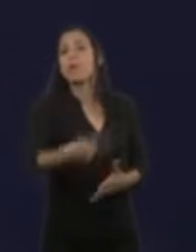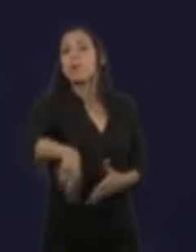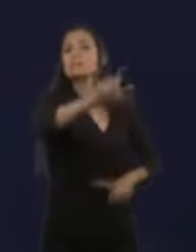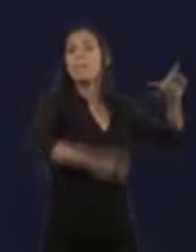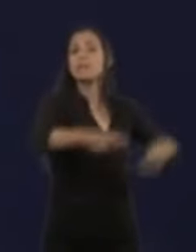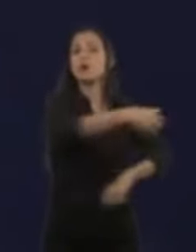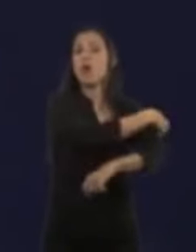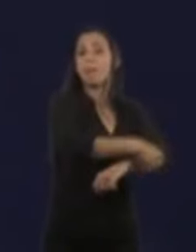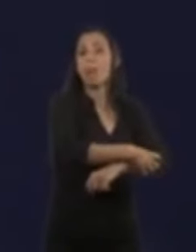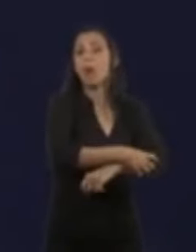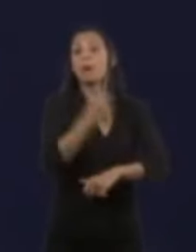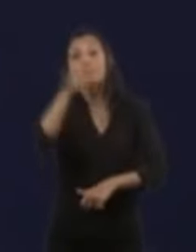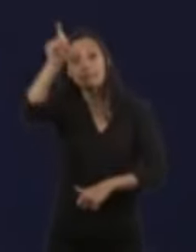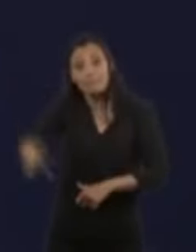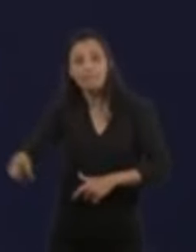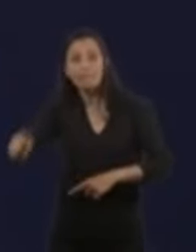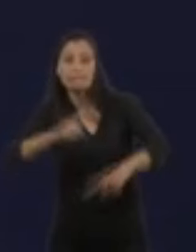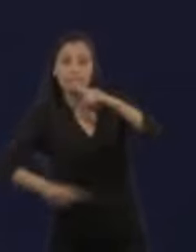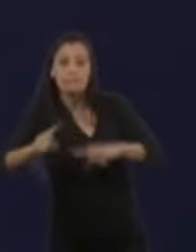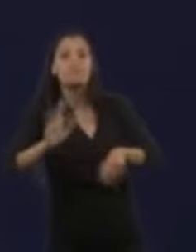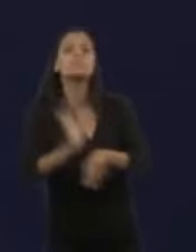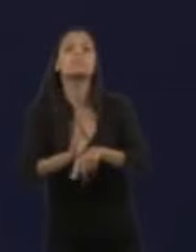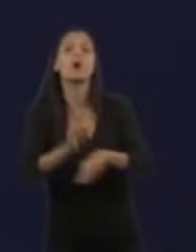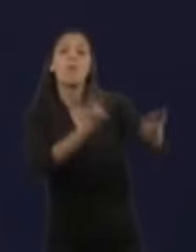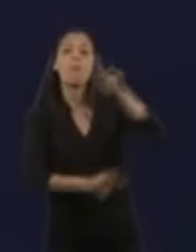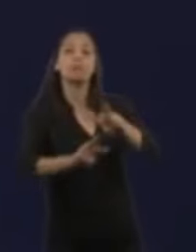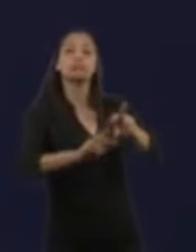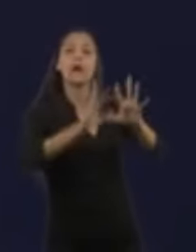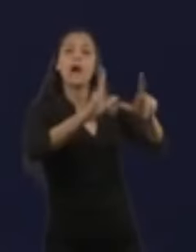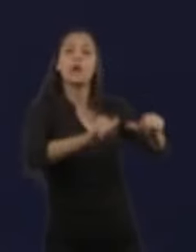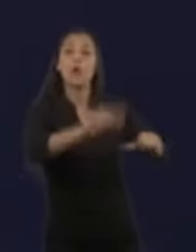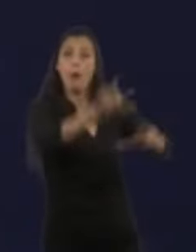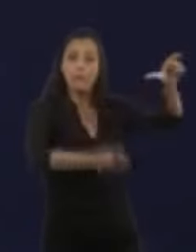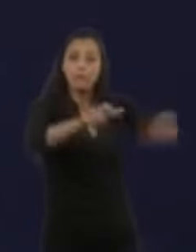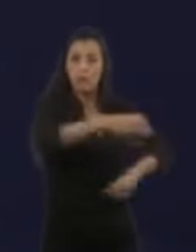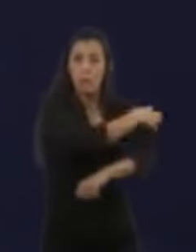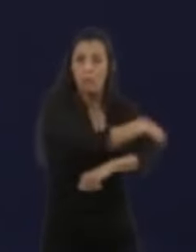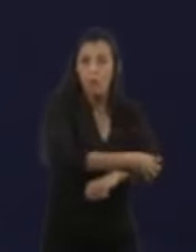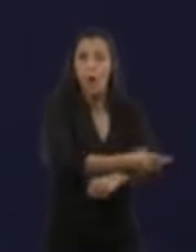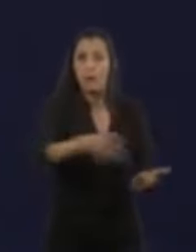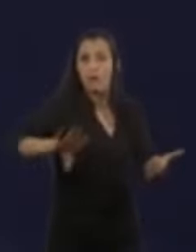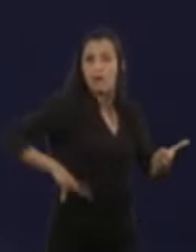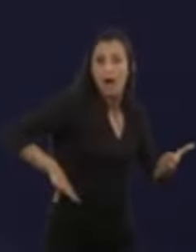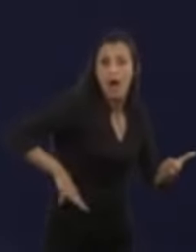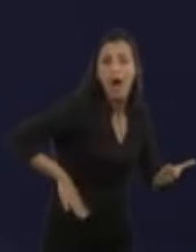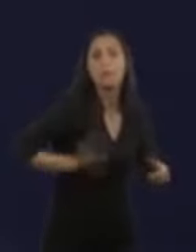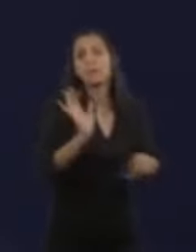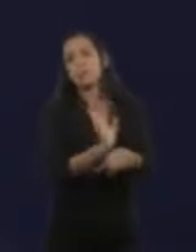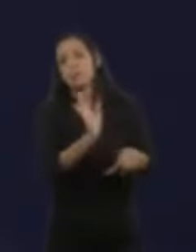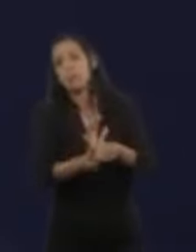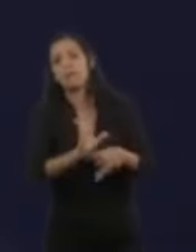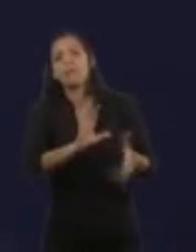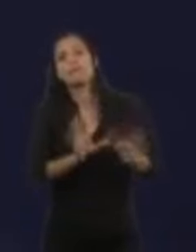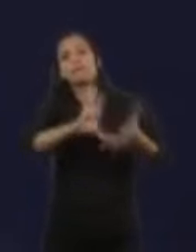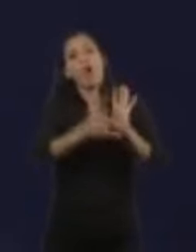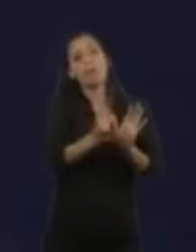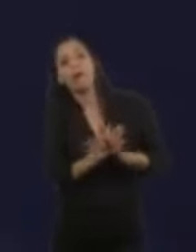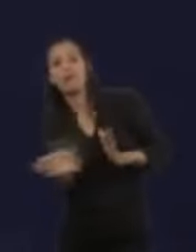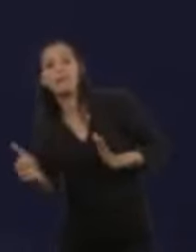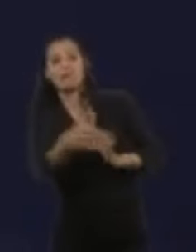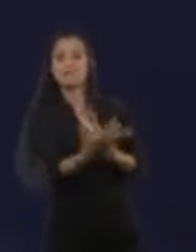los que le robaban al que no tenía para comer para un beneficio propio multiplicado por millones y millones y millones y multiplicado esos